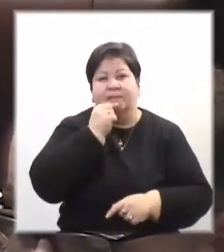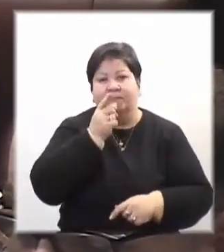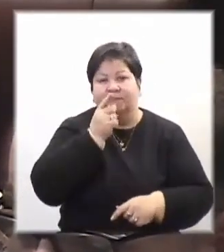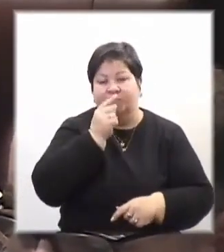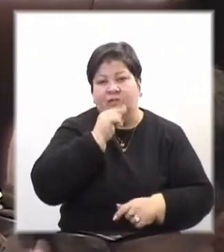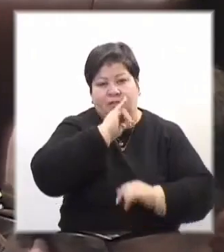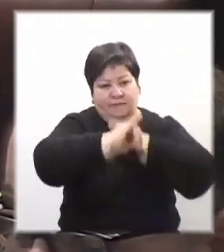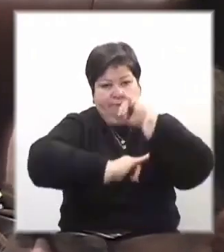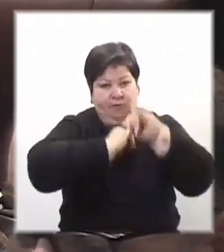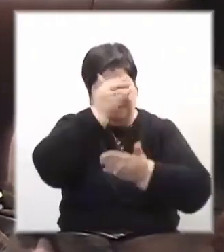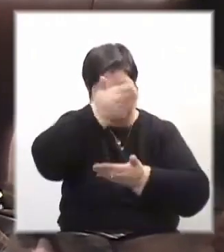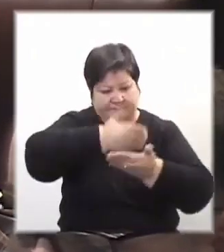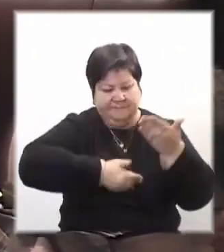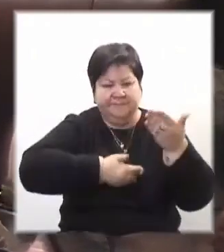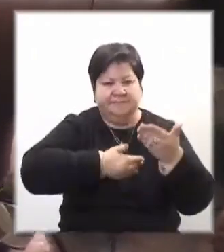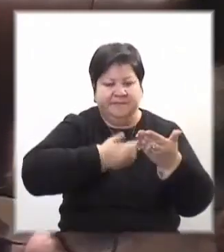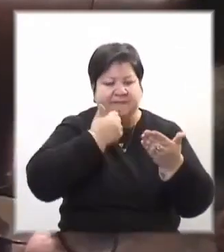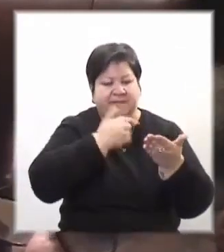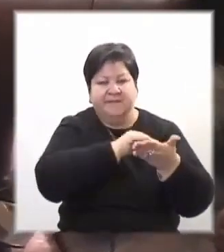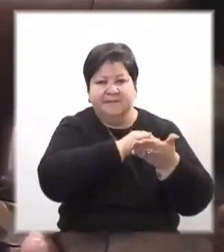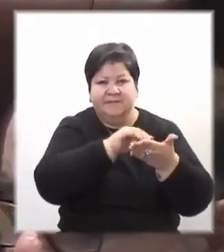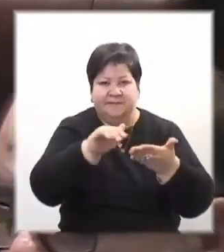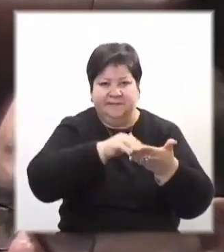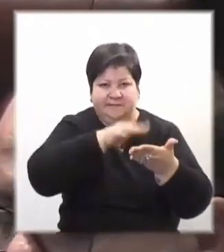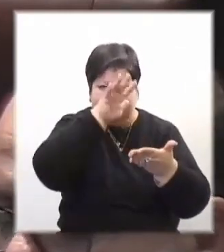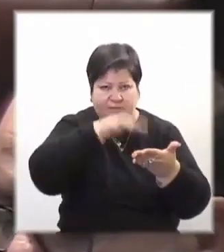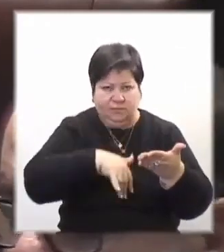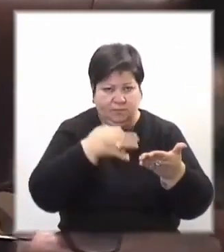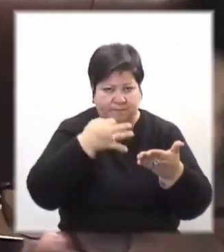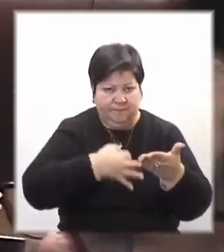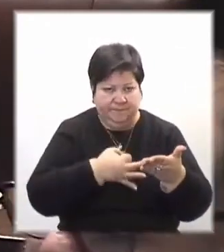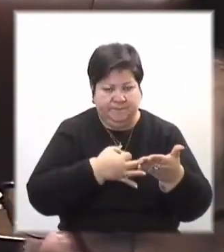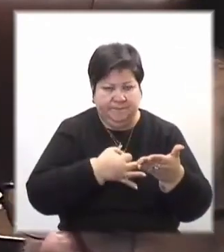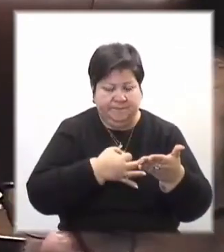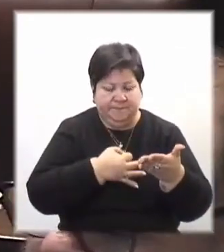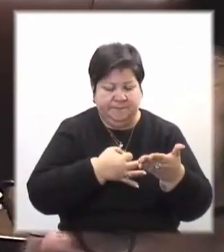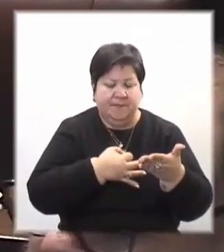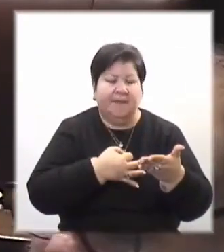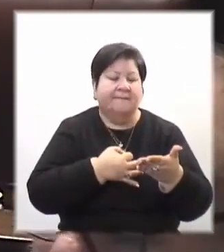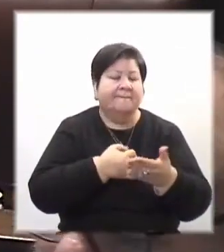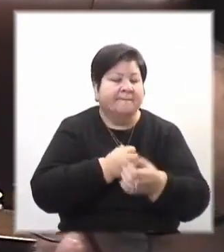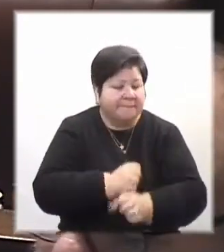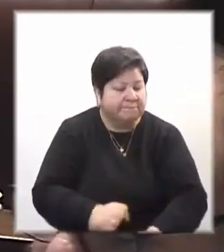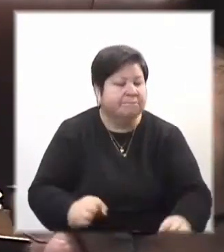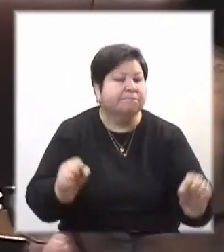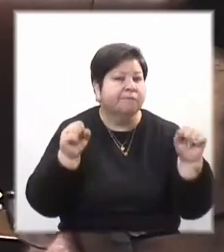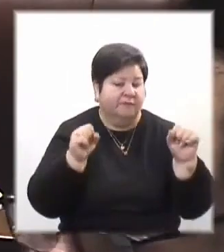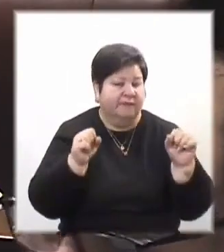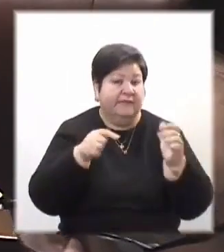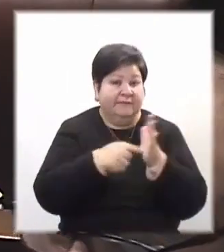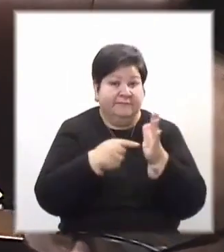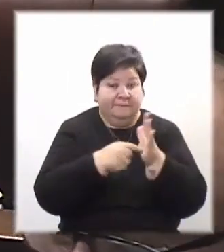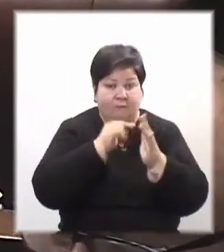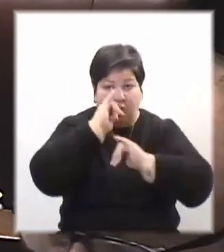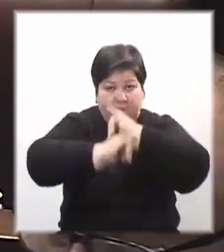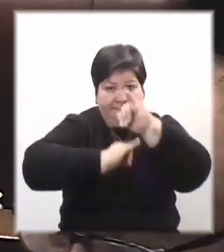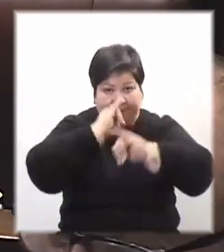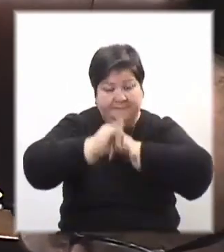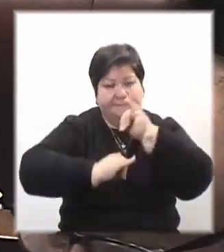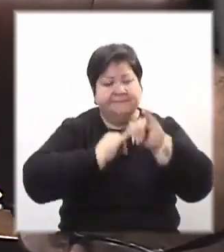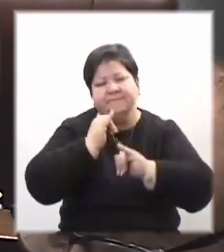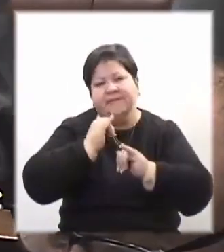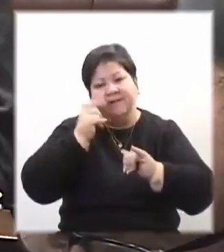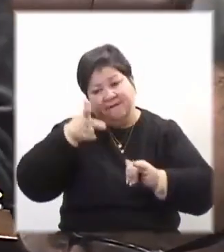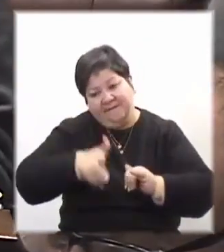del informe del observatorio reconoce y Leo textual es muy probable dice el informe del observatorio que